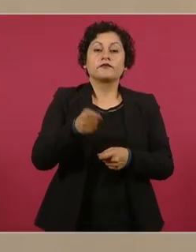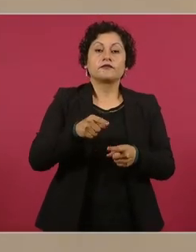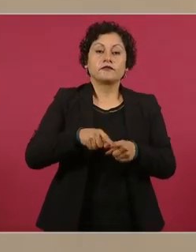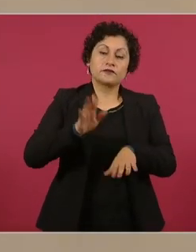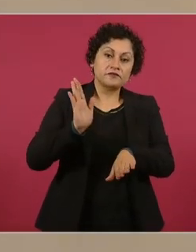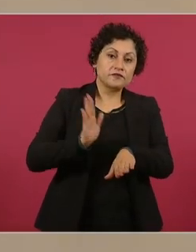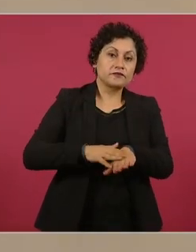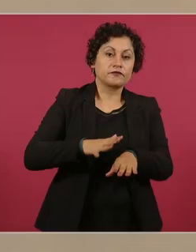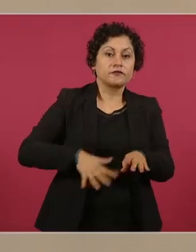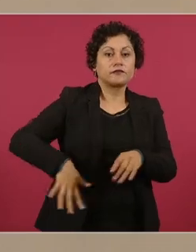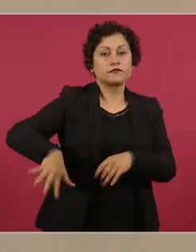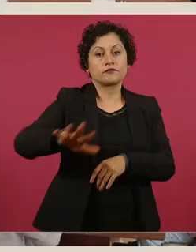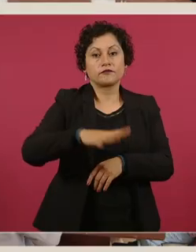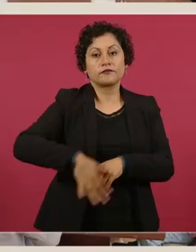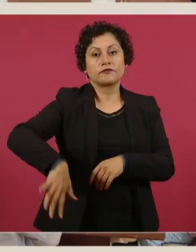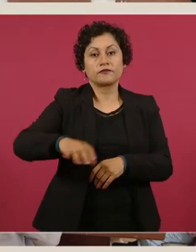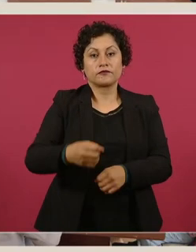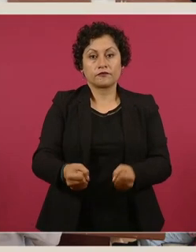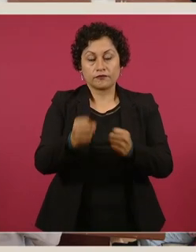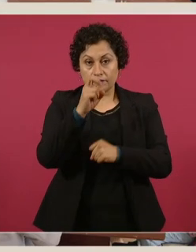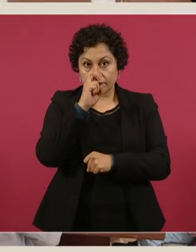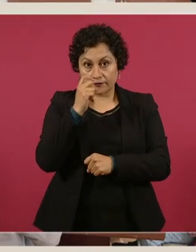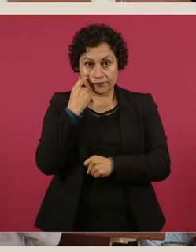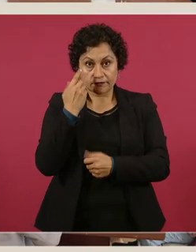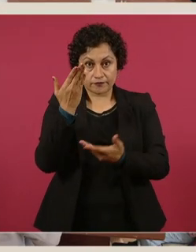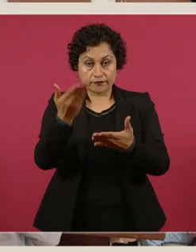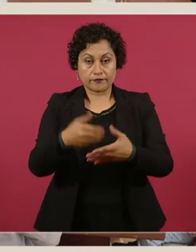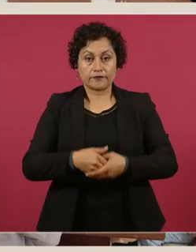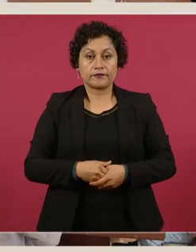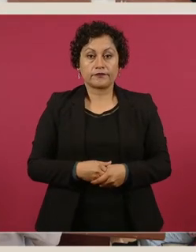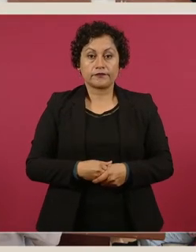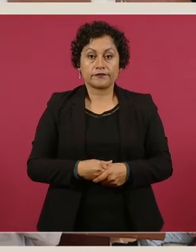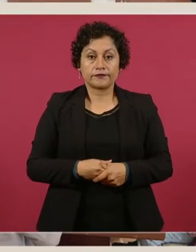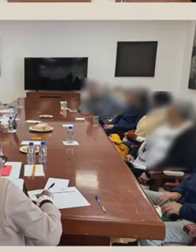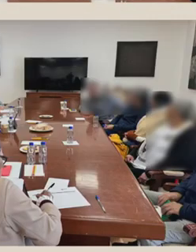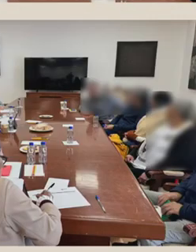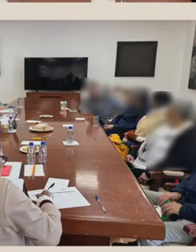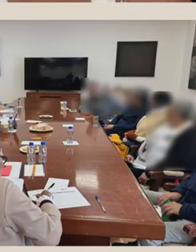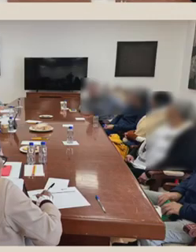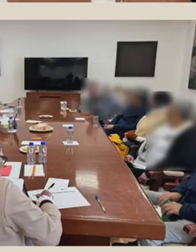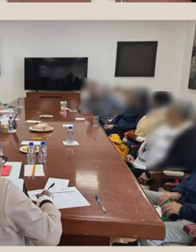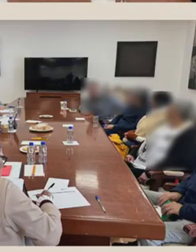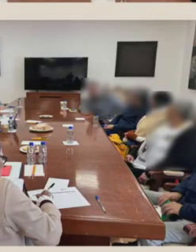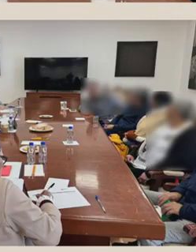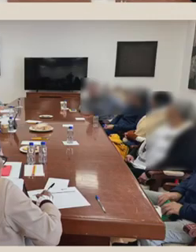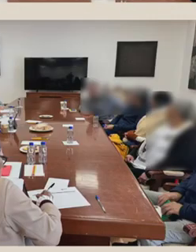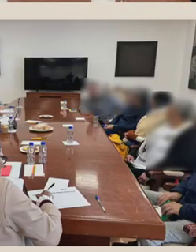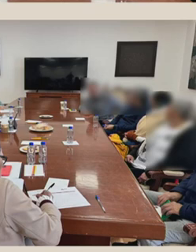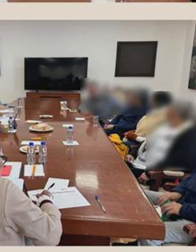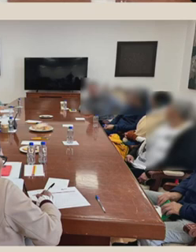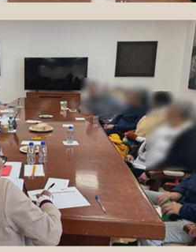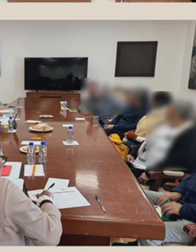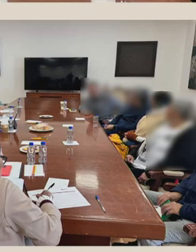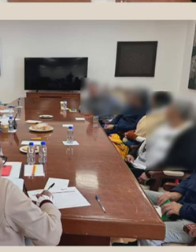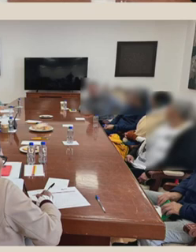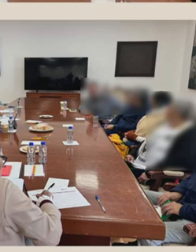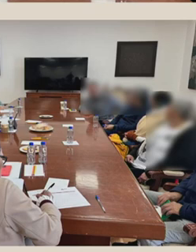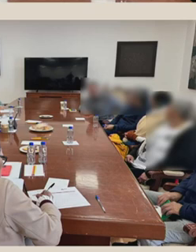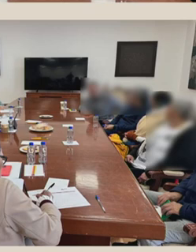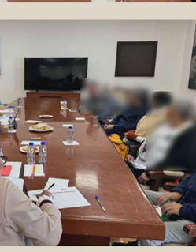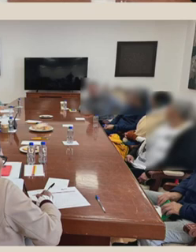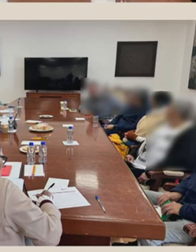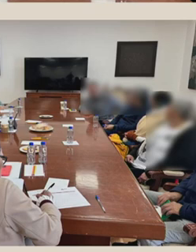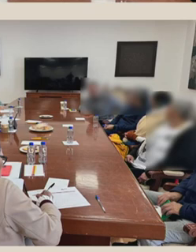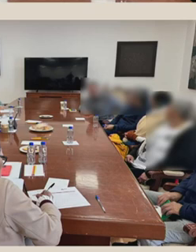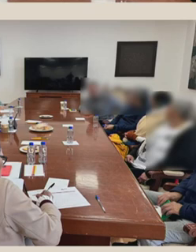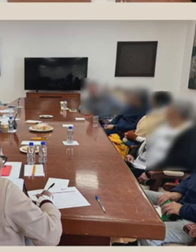humanitaria, protección a testigos y familiares de los desaparecidos, proporcionar actualizaciones de los avances en las carpetas